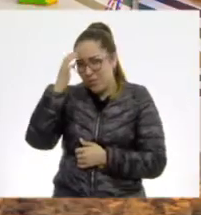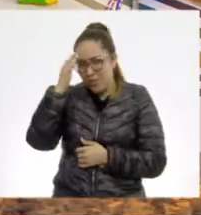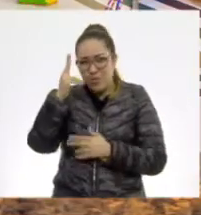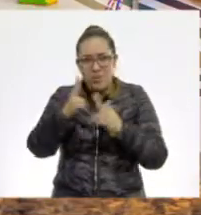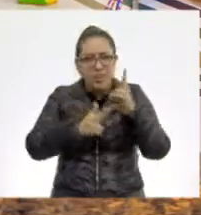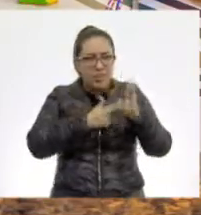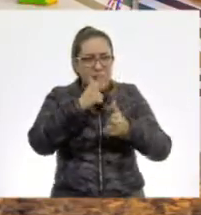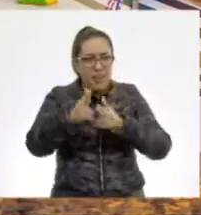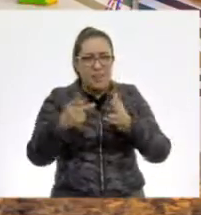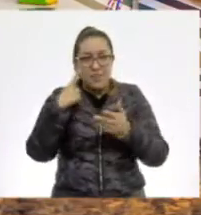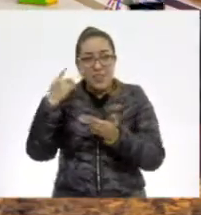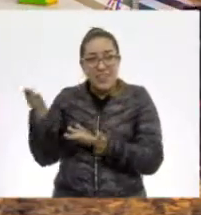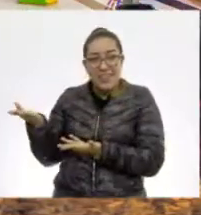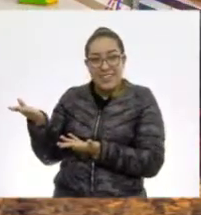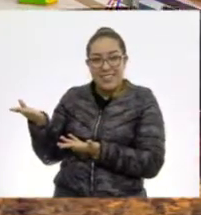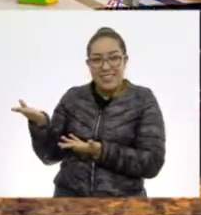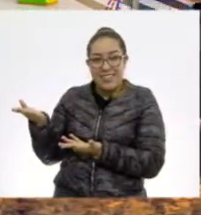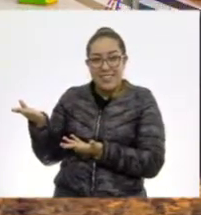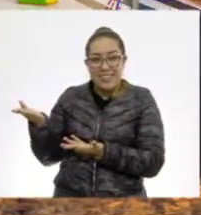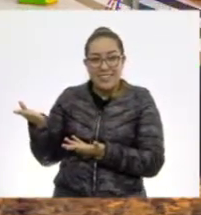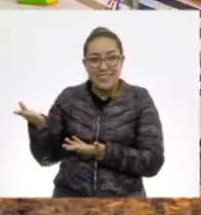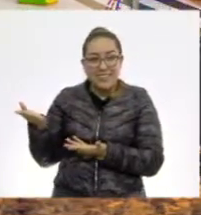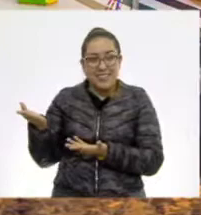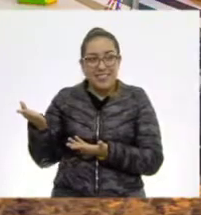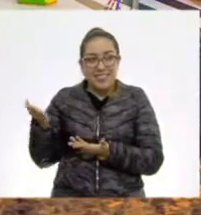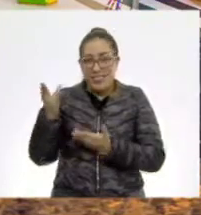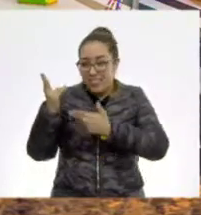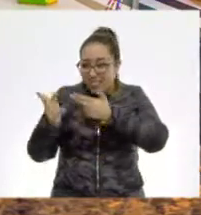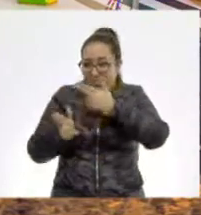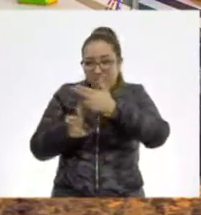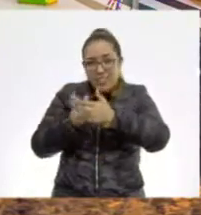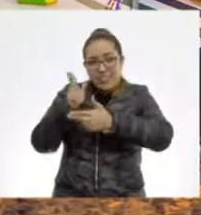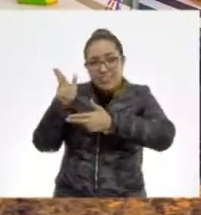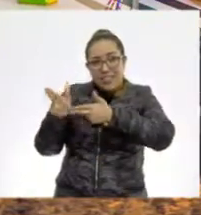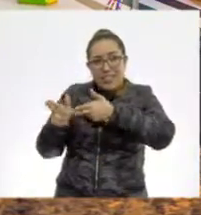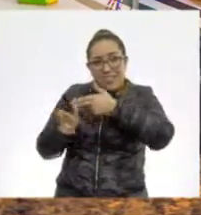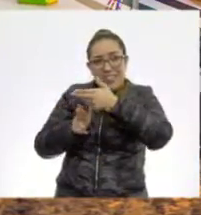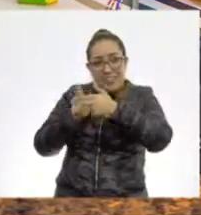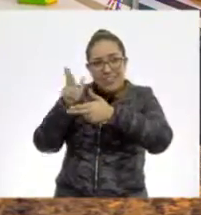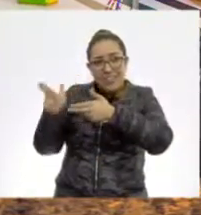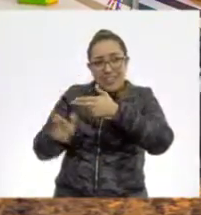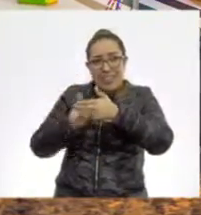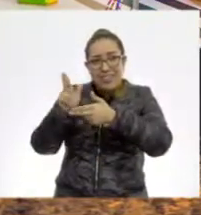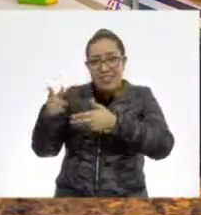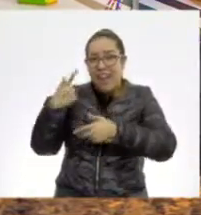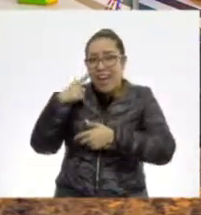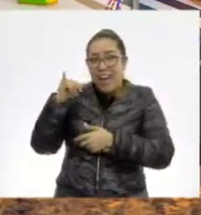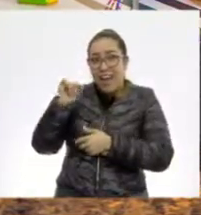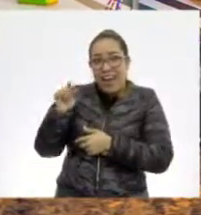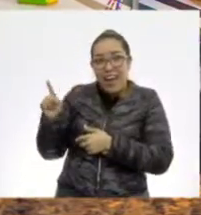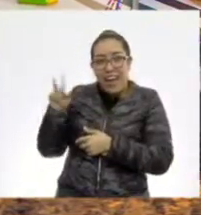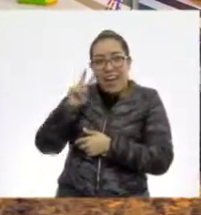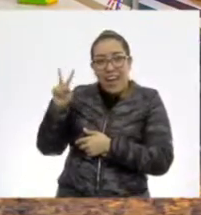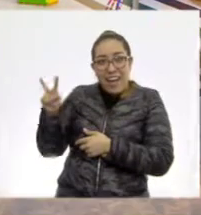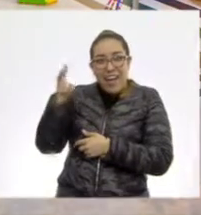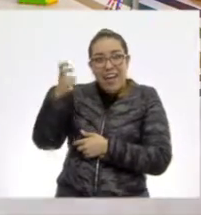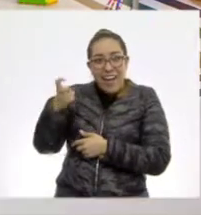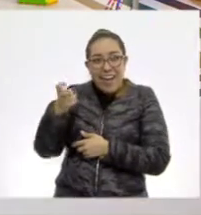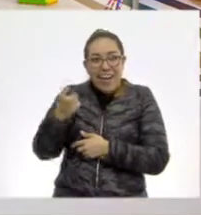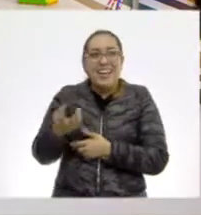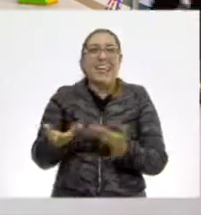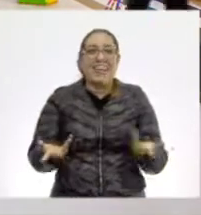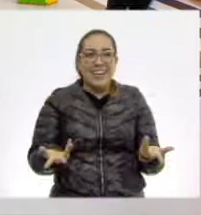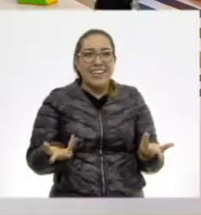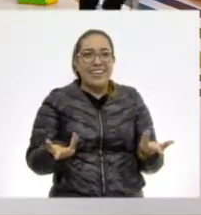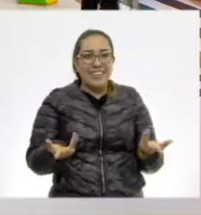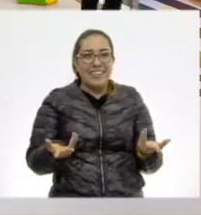un tren? Ajá. Sí. Mira, ahí viene uno. Ve el tren. ¡Cierto! Mira, el profe Alan estaban en la estación. Profe Alan, profe, ven a jugar. Bienvenido. Agarren un aro